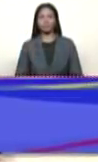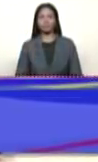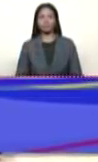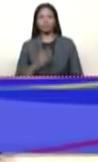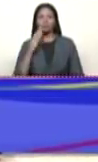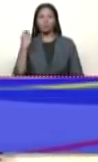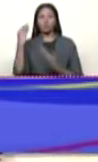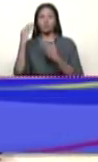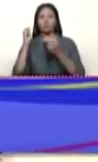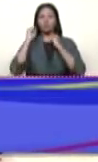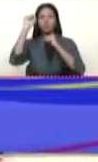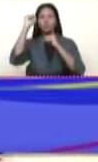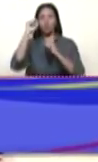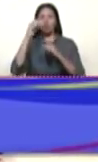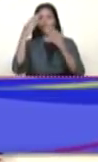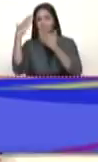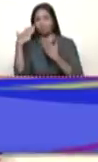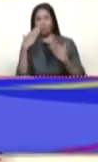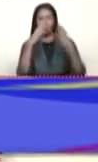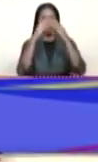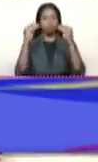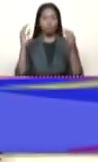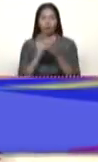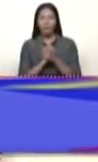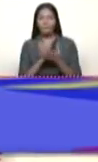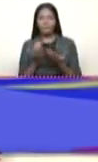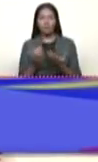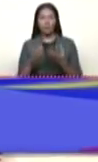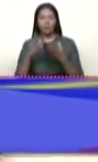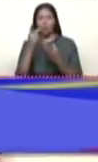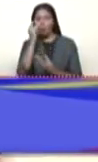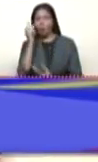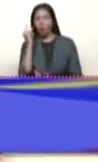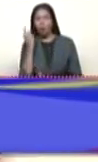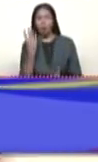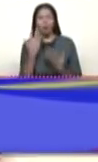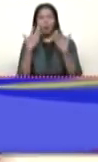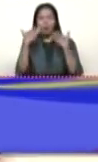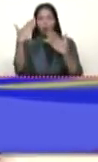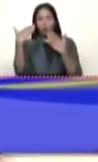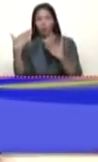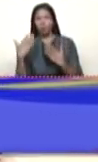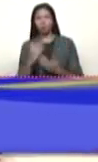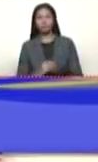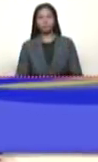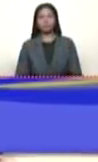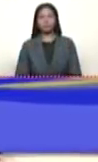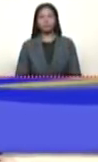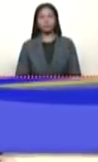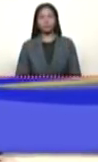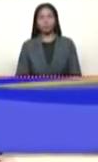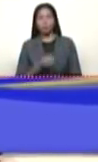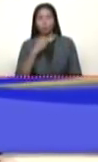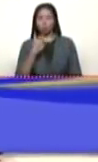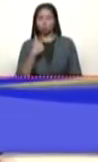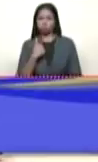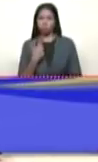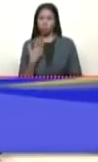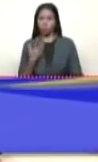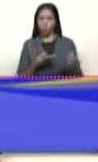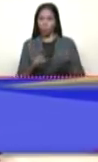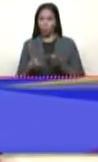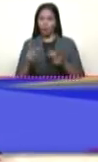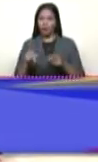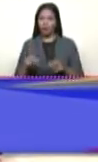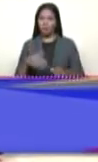Juventud al Poder. Saludos a todos, queridos compañeros, queridas compañeras. Bueno, aquí nos recibieron